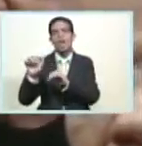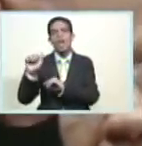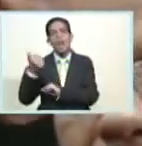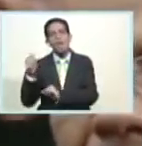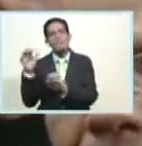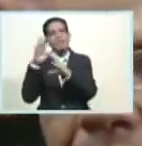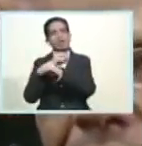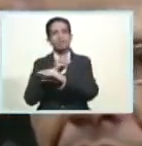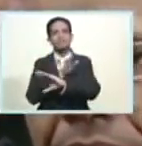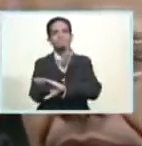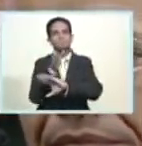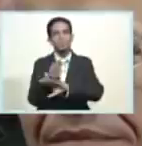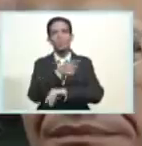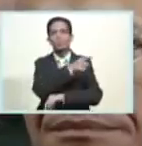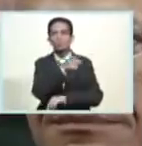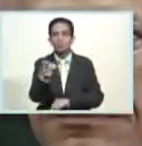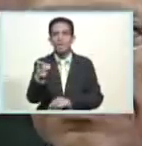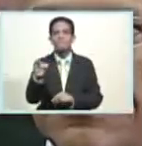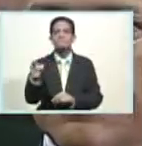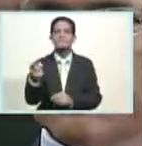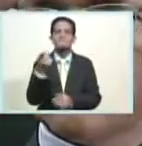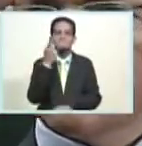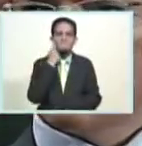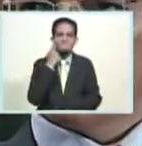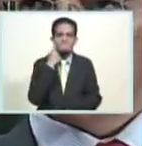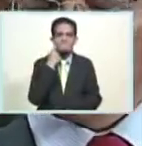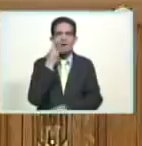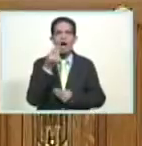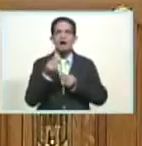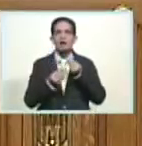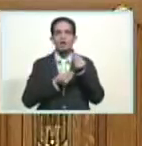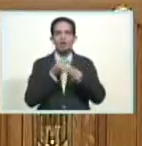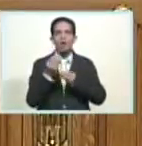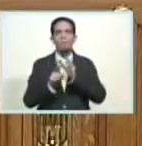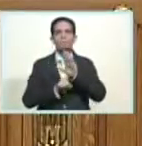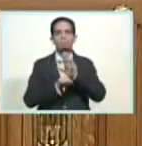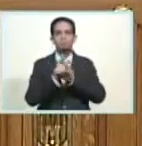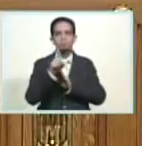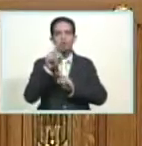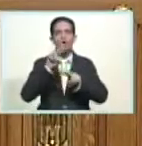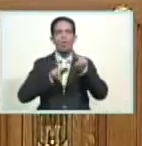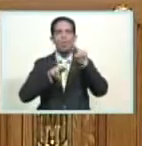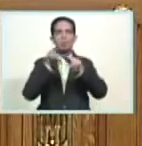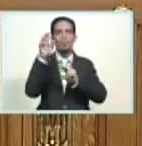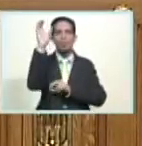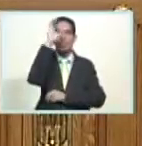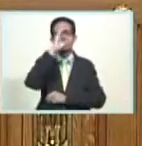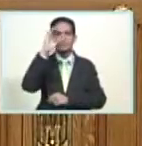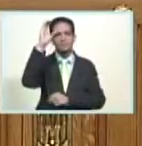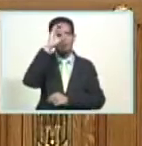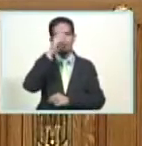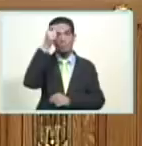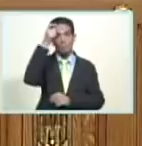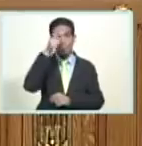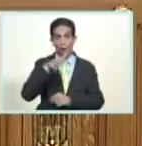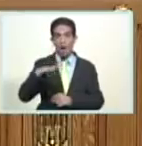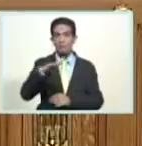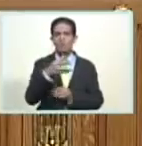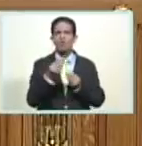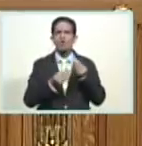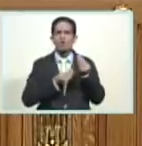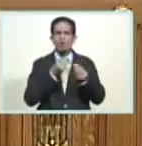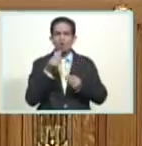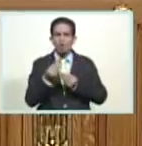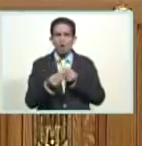otra, para que ustedes vean cómo vamos construyendo una conciencia superior a nuestro pueblo, cómo vamos profundizando